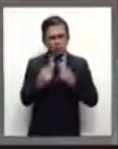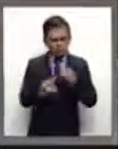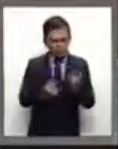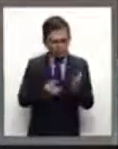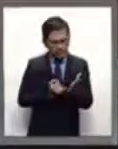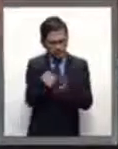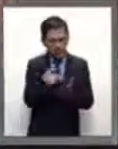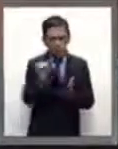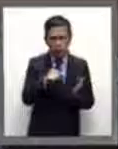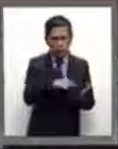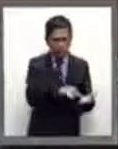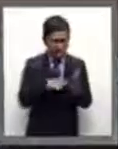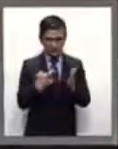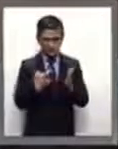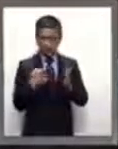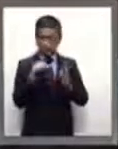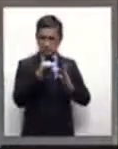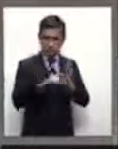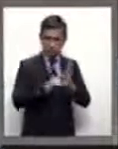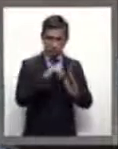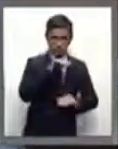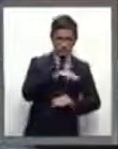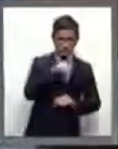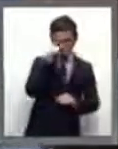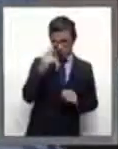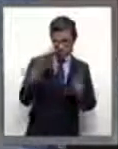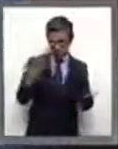artículo 19, para que se comparen las propuestas.